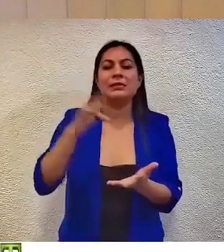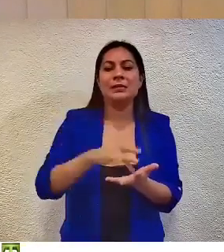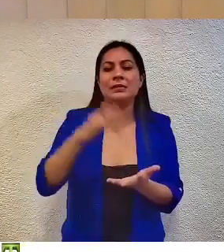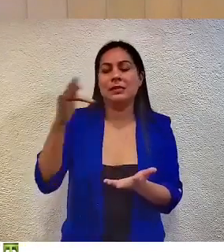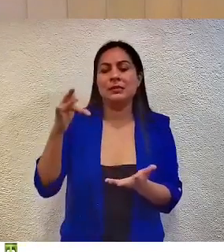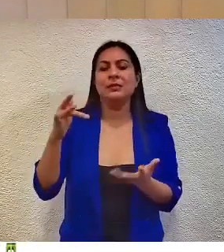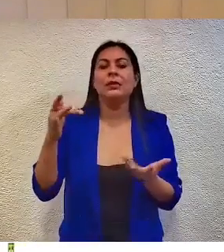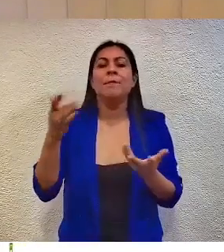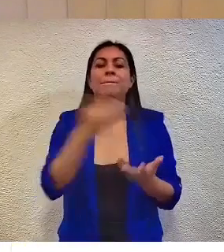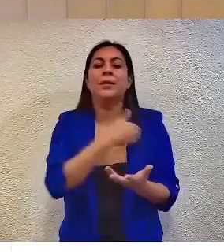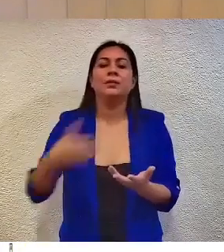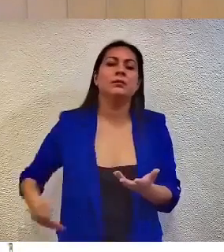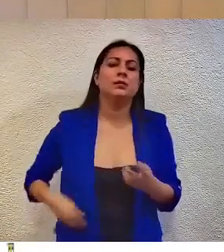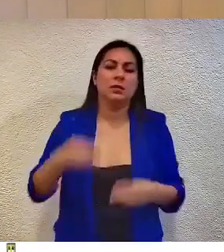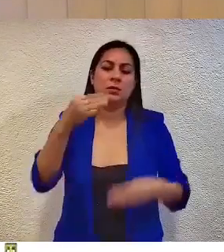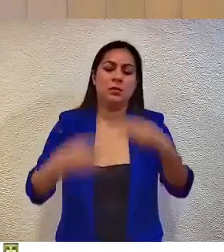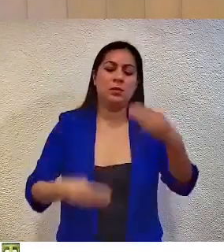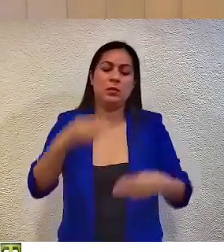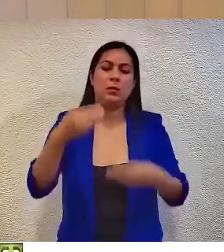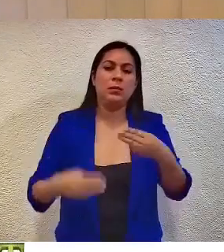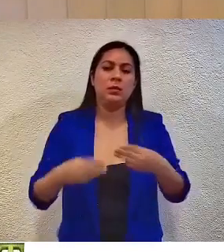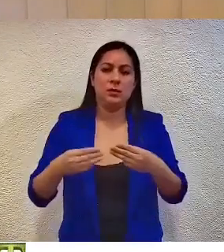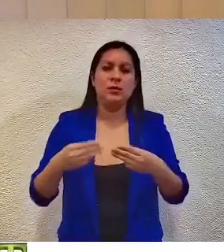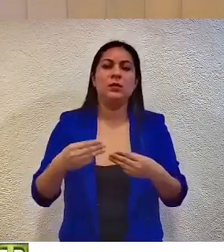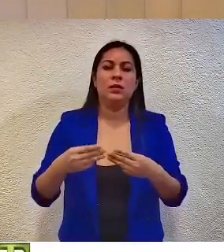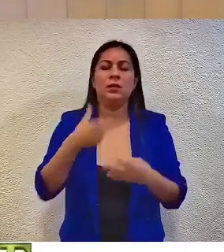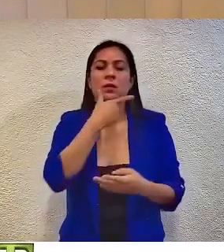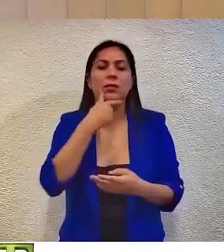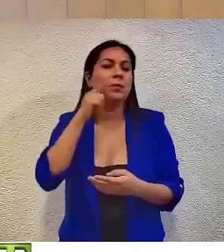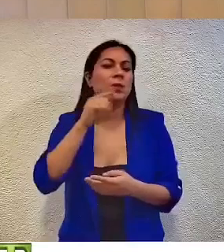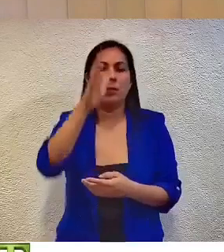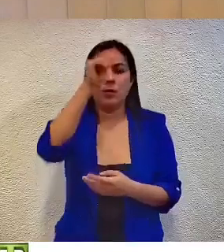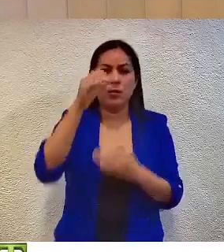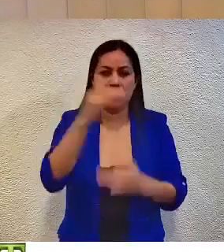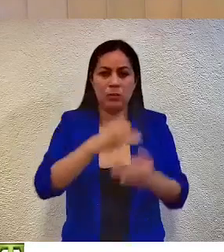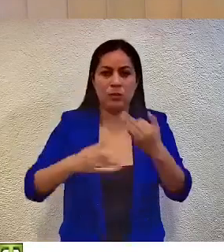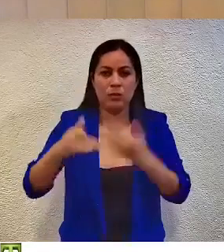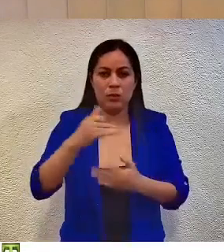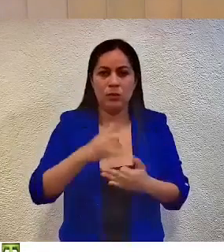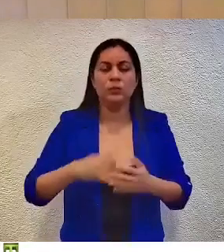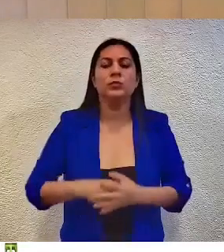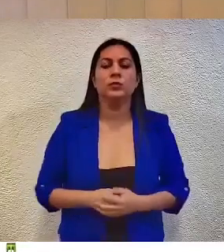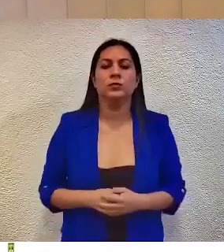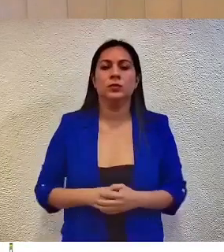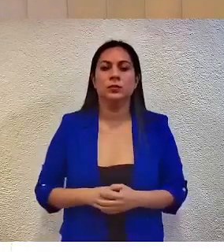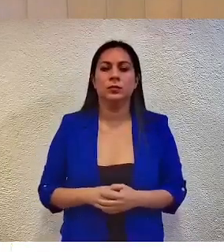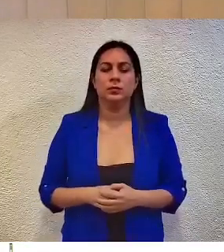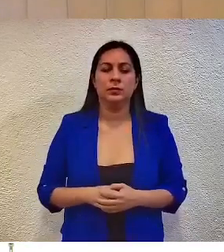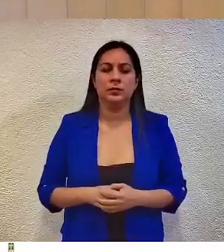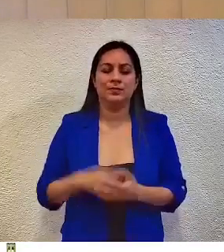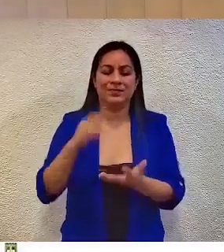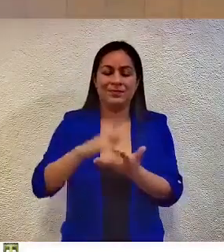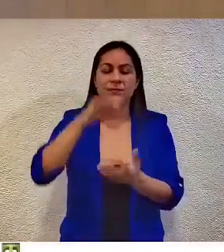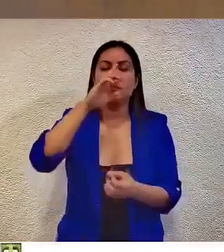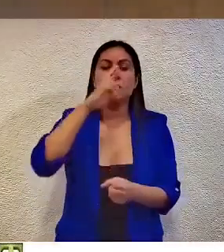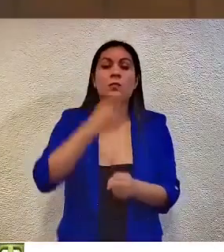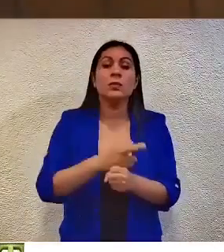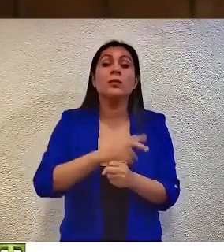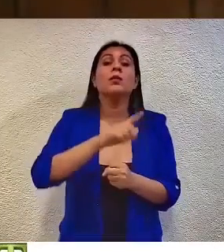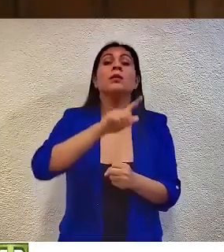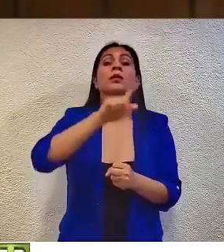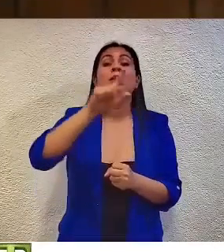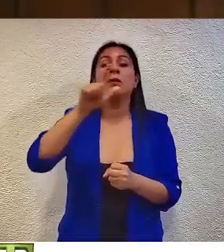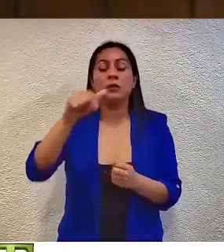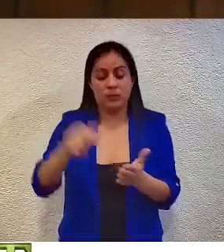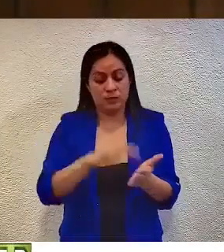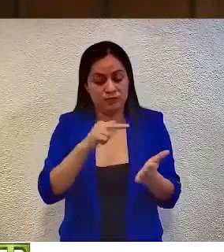Magistrada presidenta, magistradas, magistrado, el proyecto de acuerdo plenario fue aprobado por unanimidad de votos. Gracias, secretario. Sírvase recabar